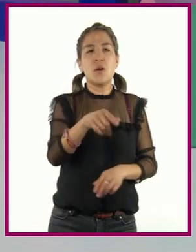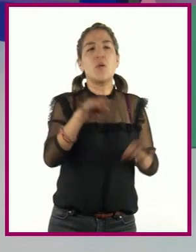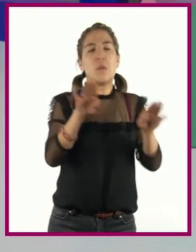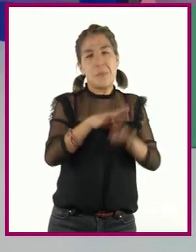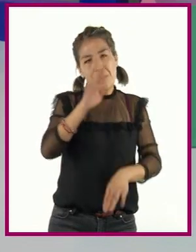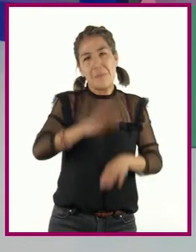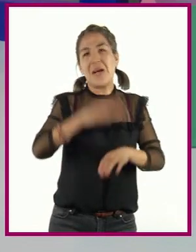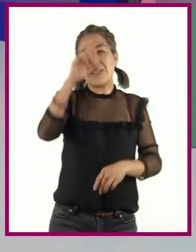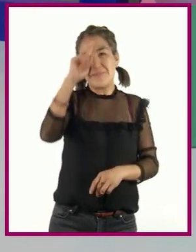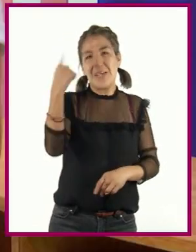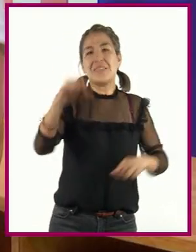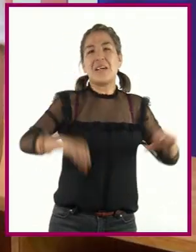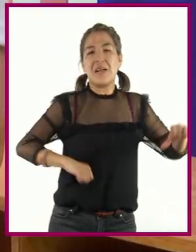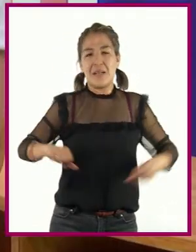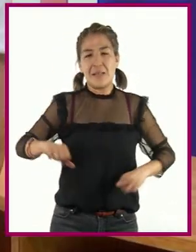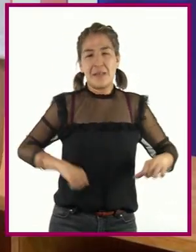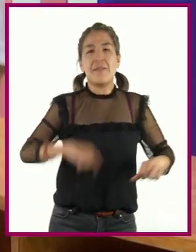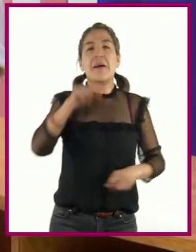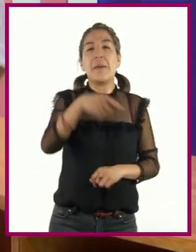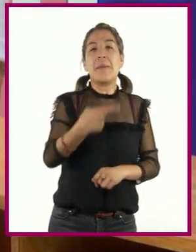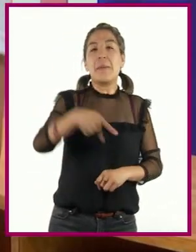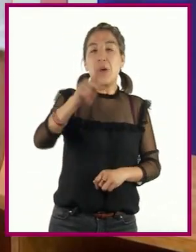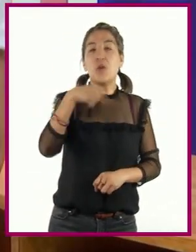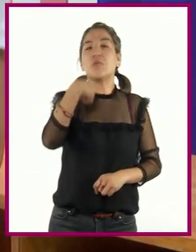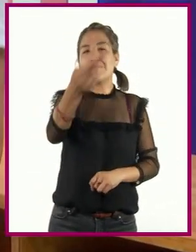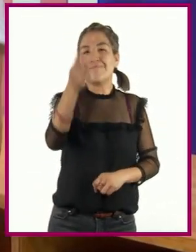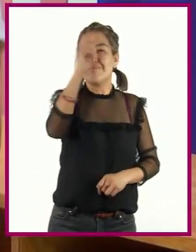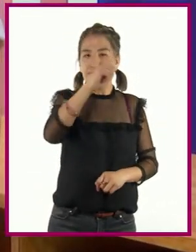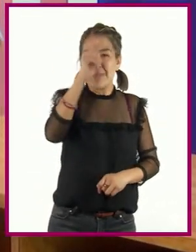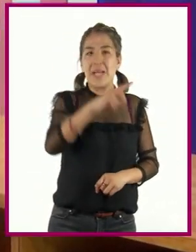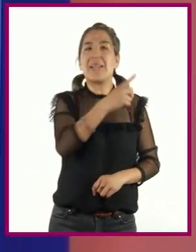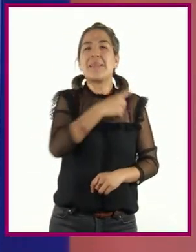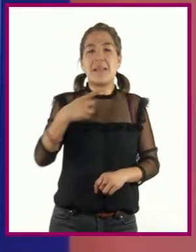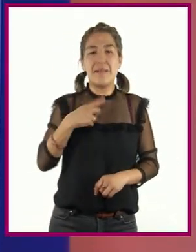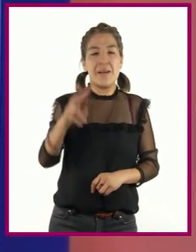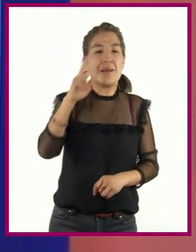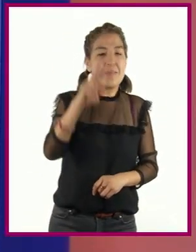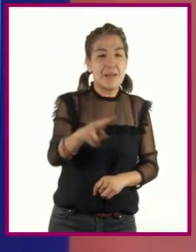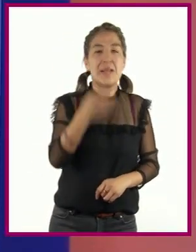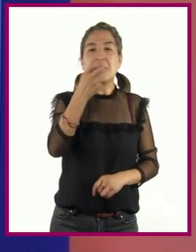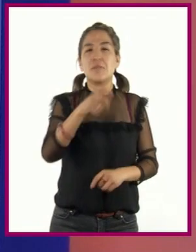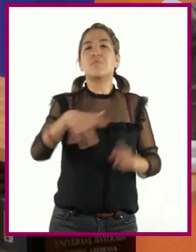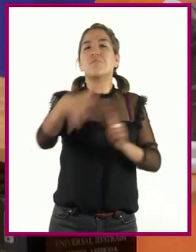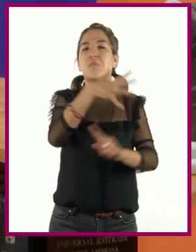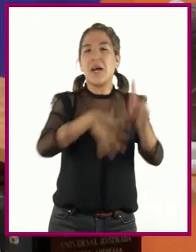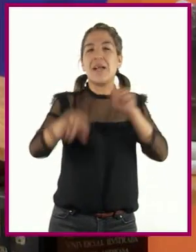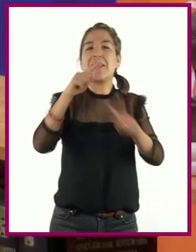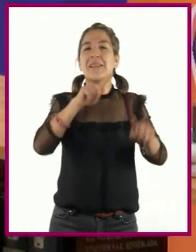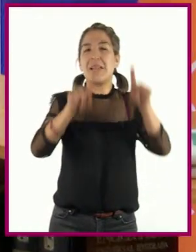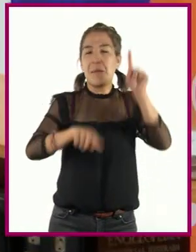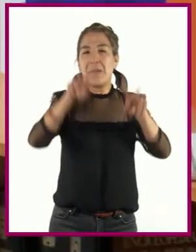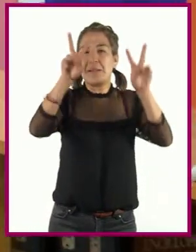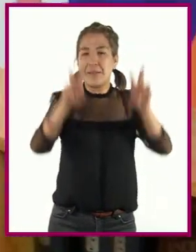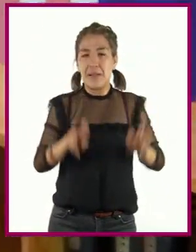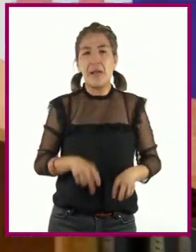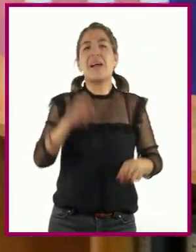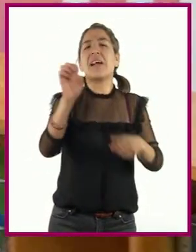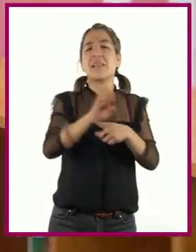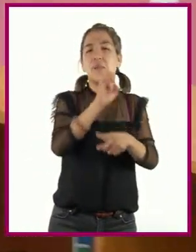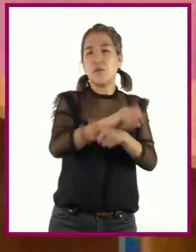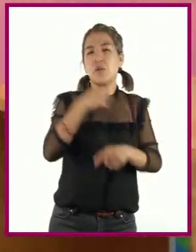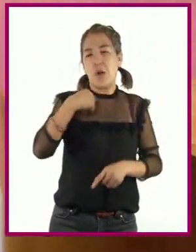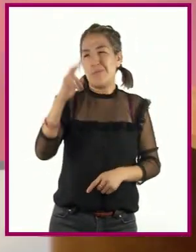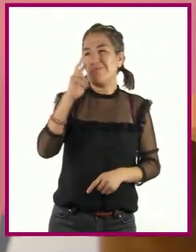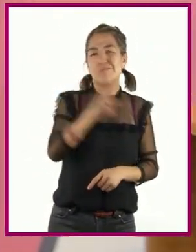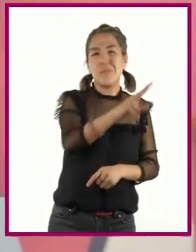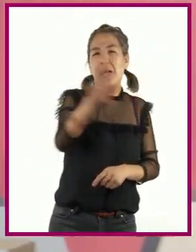más fácil la actividad. Pero yo recomendaría que observen lo que pasa en su contexto. Entonces, mirando a mi